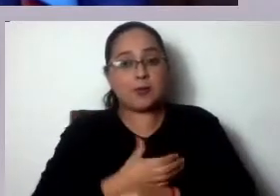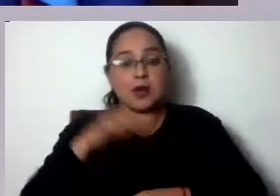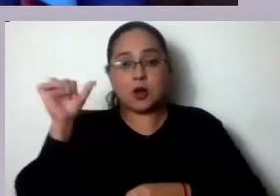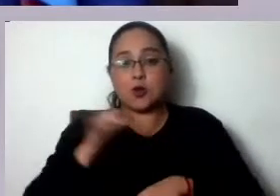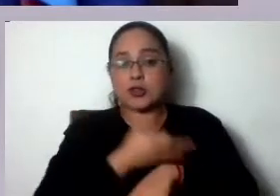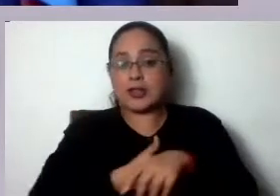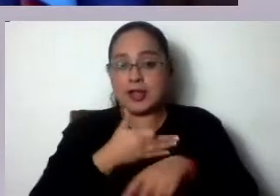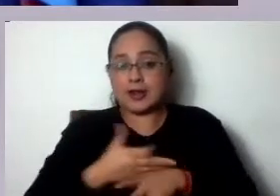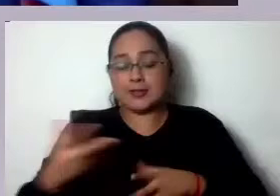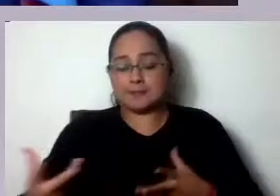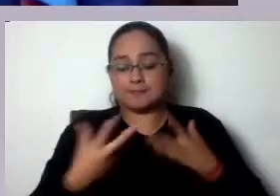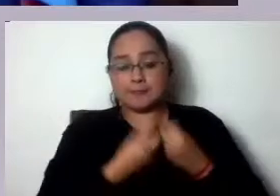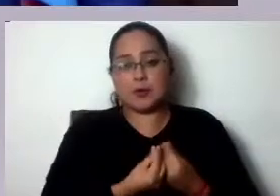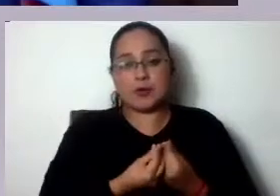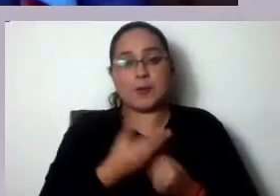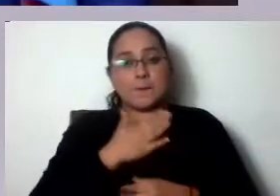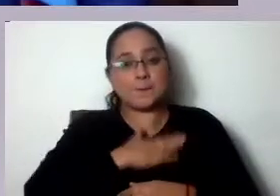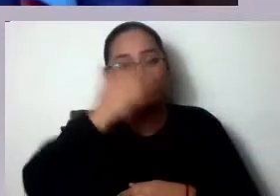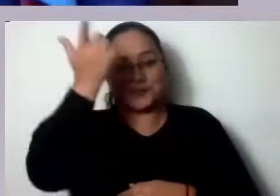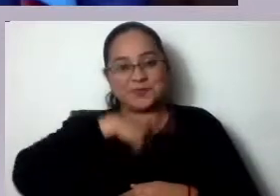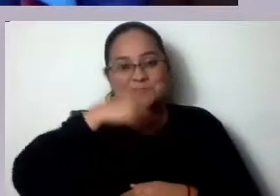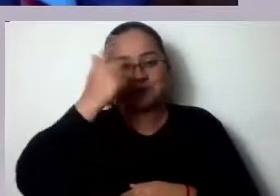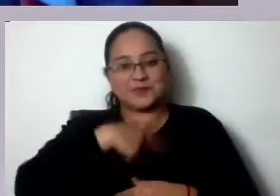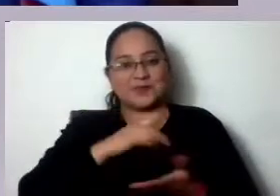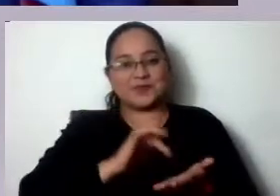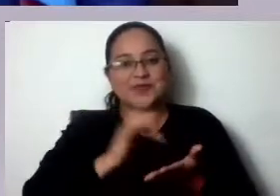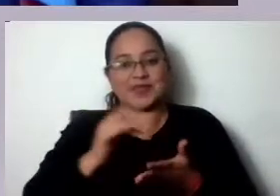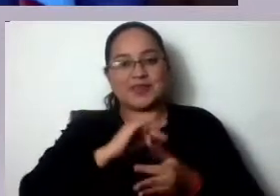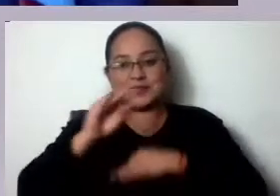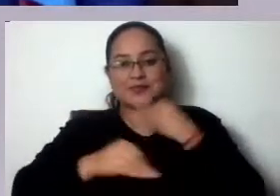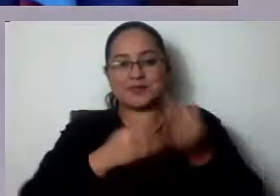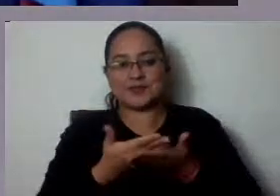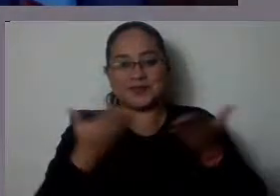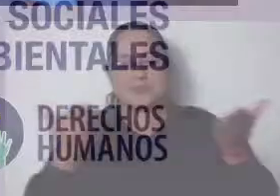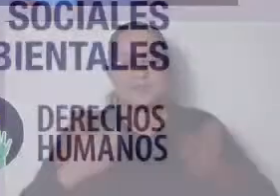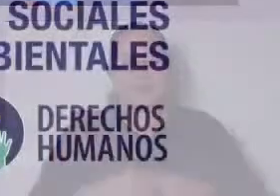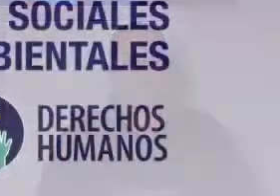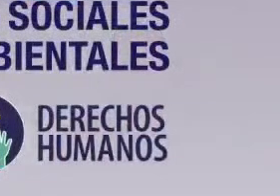pues muy buenas noches gracias a todos